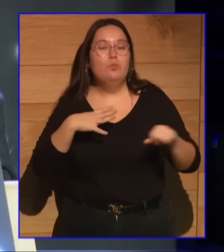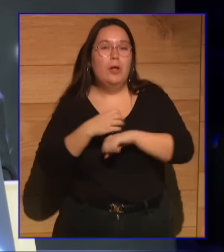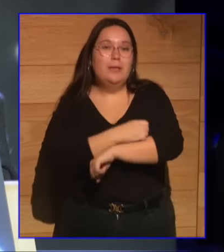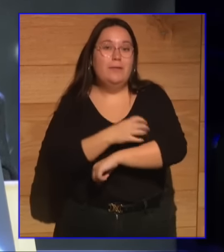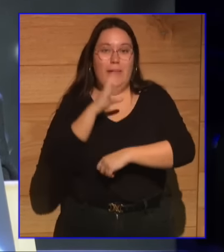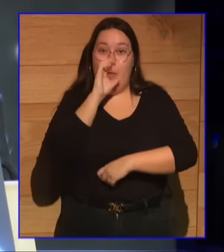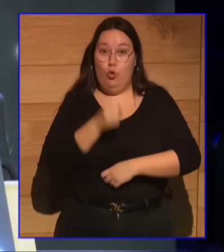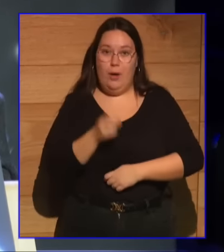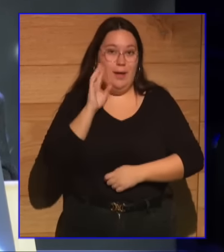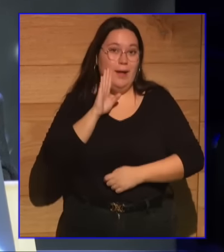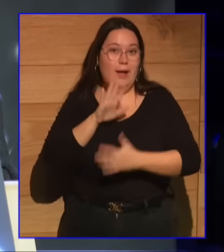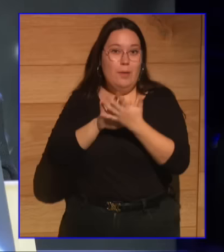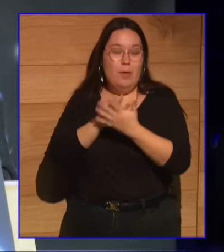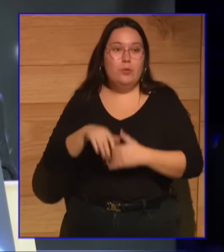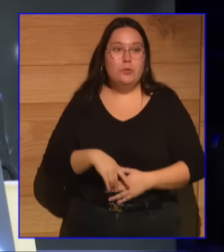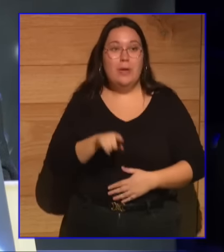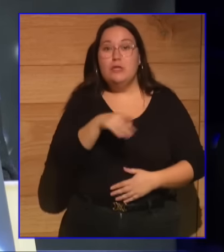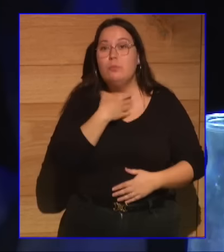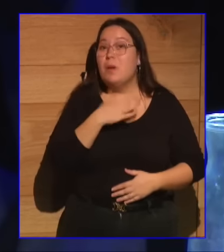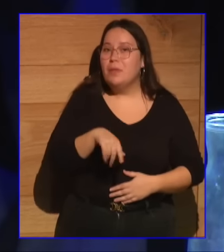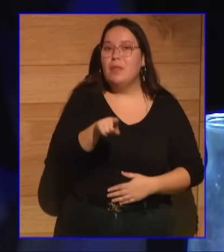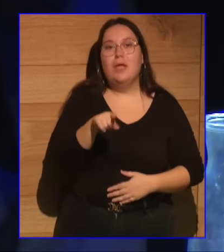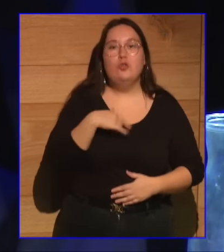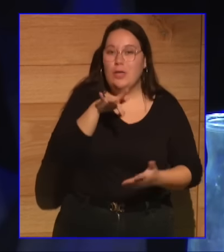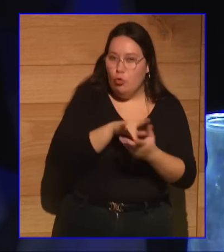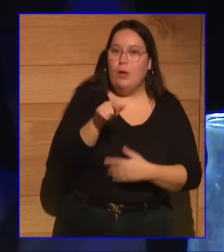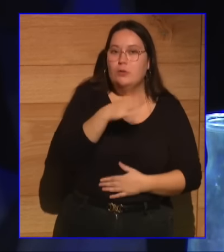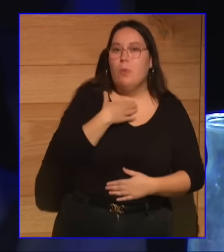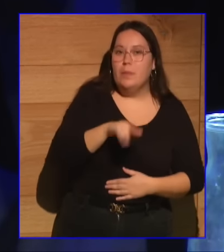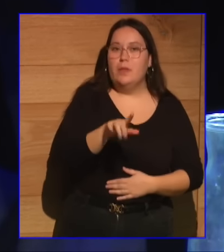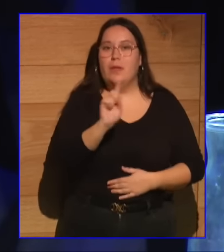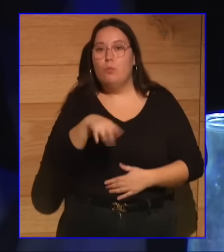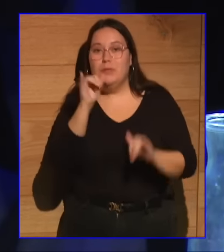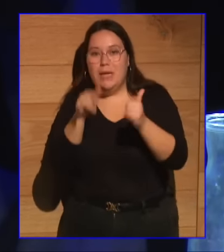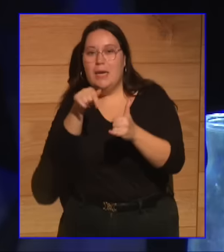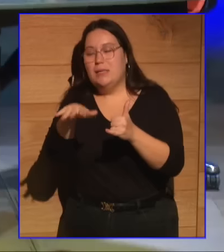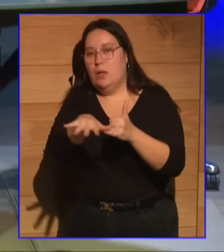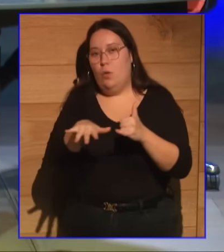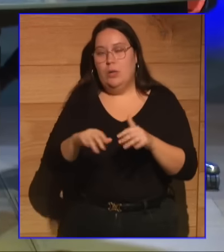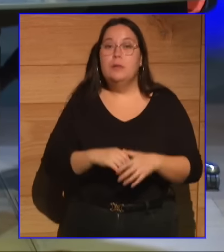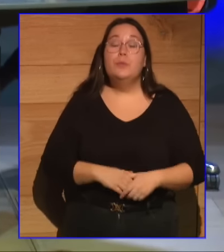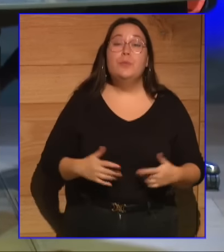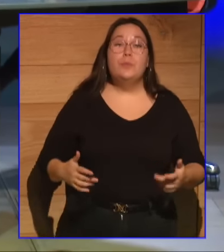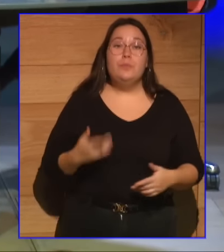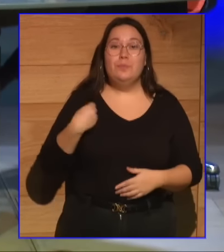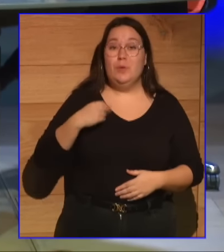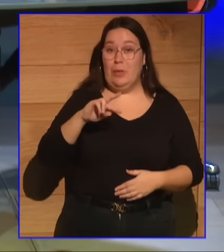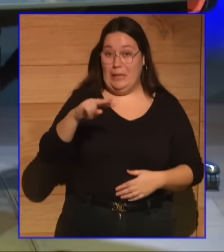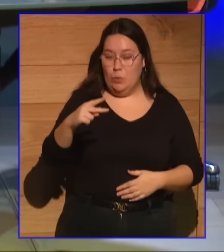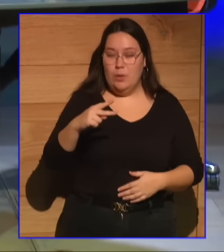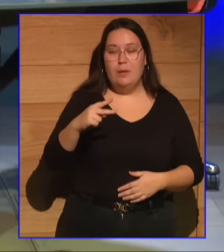que hablábamos antes. Me apetece esto, me apetece que pase esto, me apetece que luego lleguen aquí, como sucede después en la